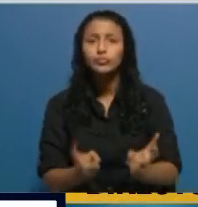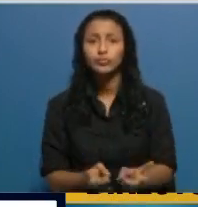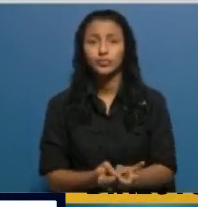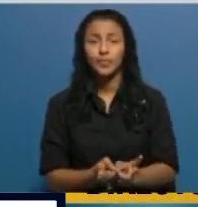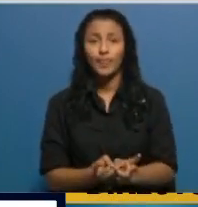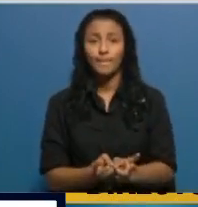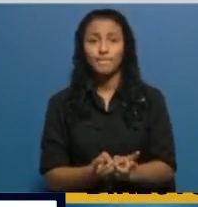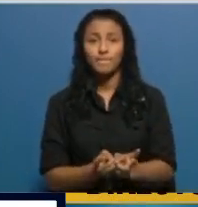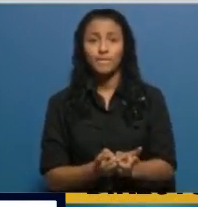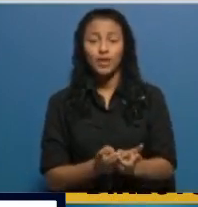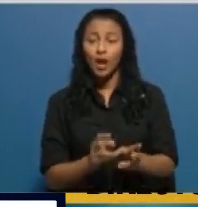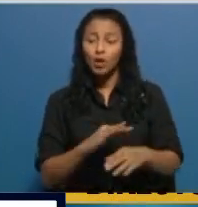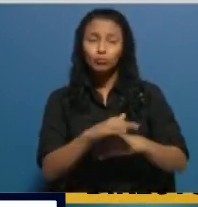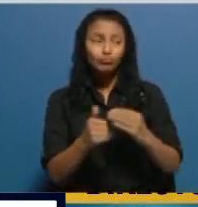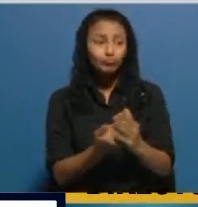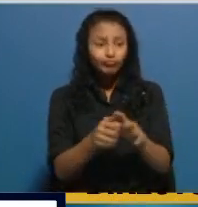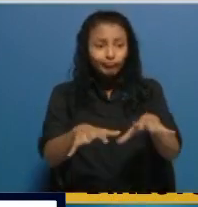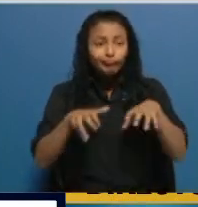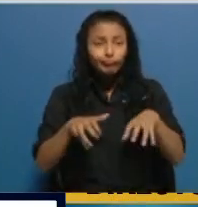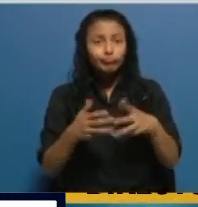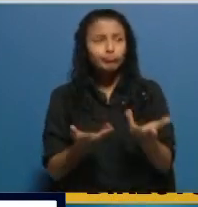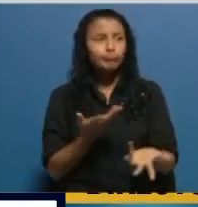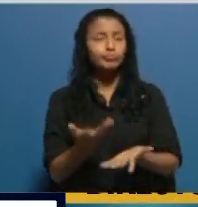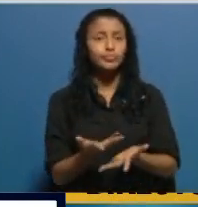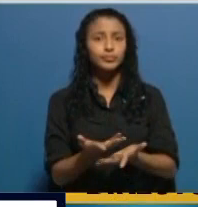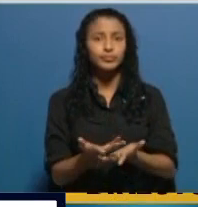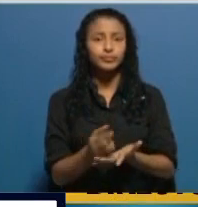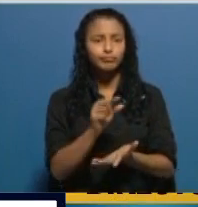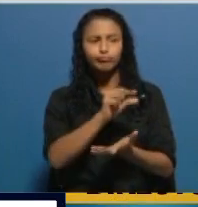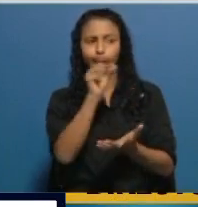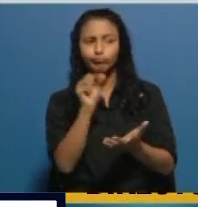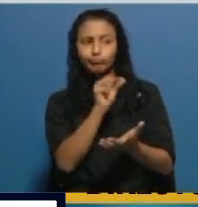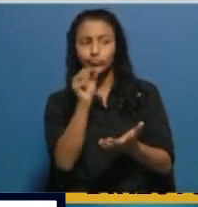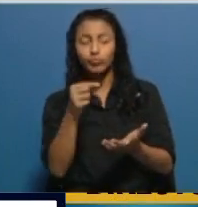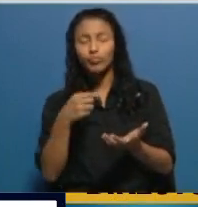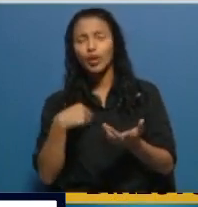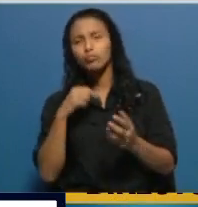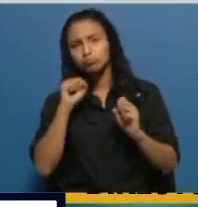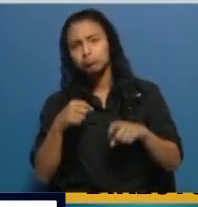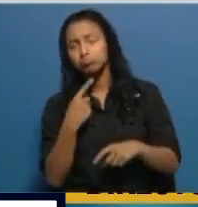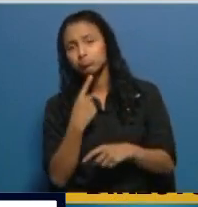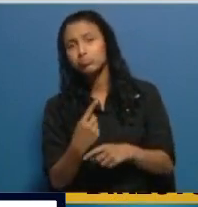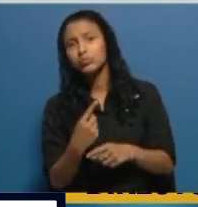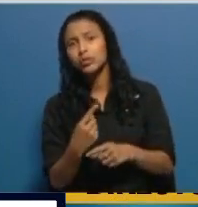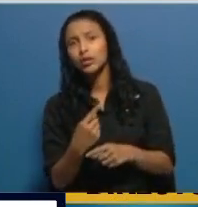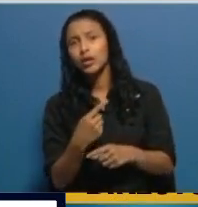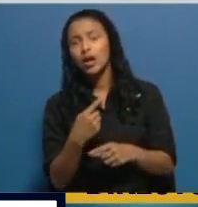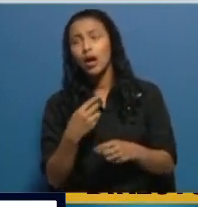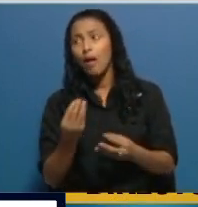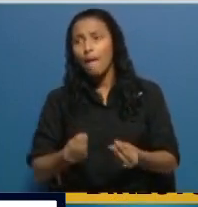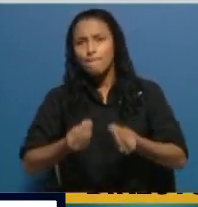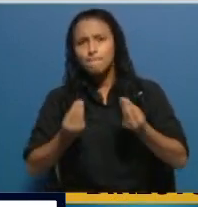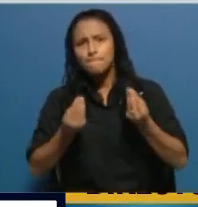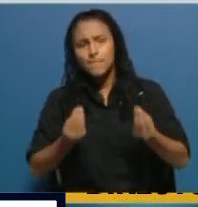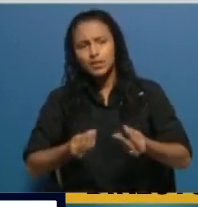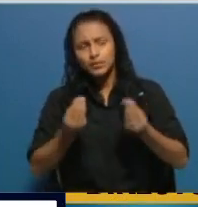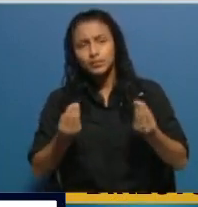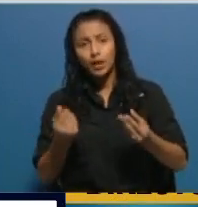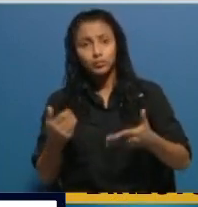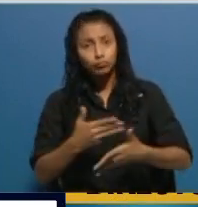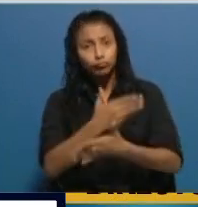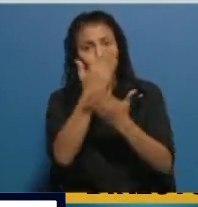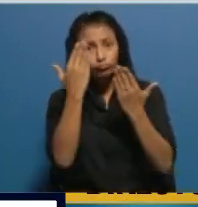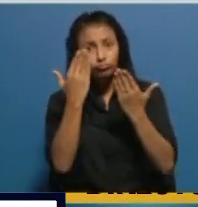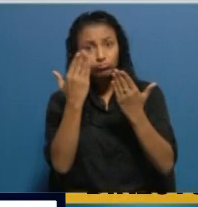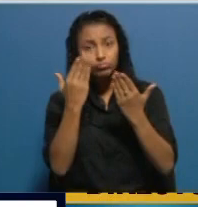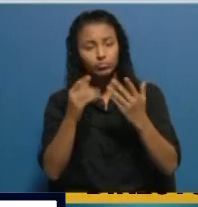contra la asamblea y algunos de sus miembros coincidimos con quienes reclaman mayor transparencia en el tratamiento de